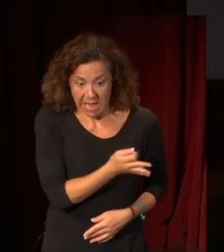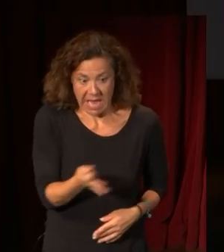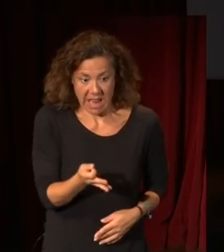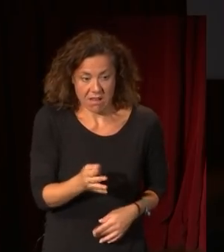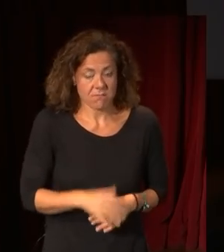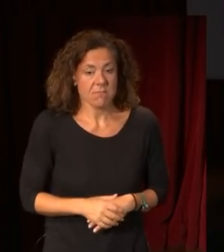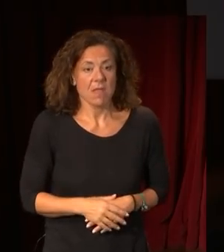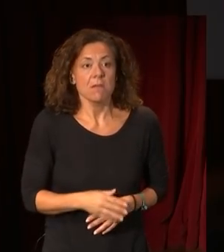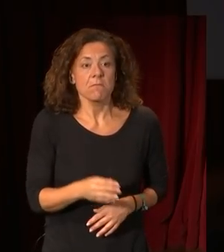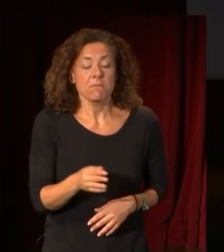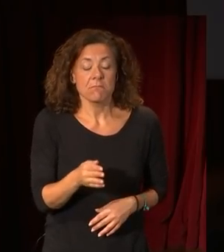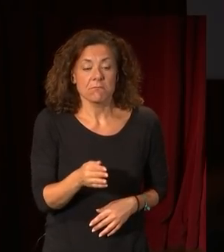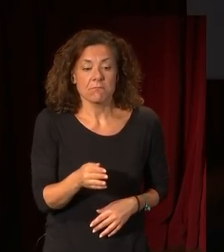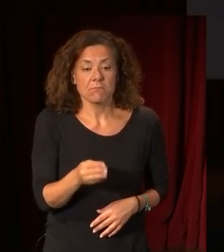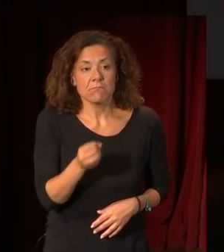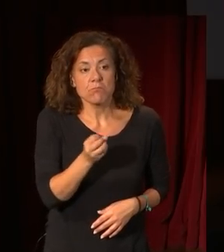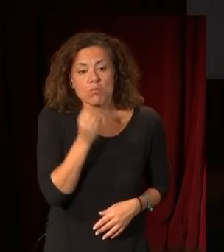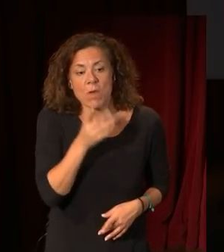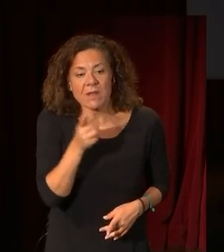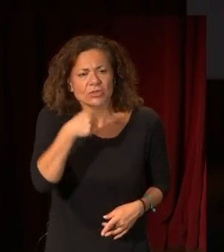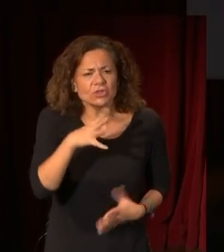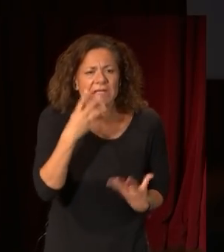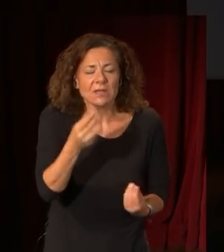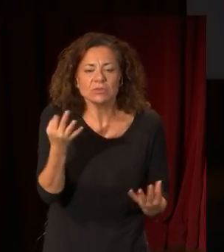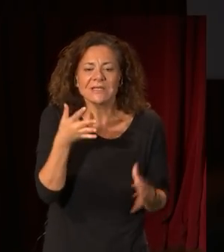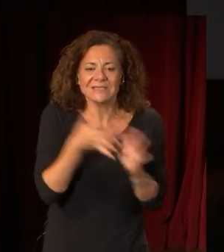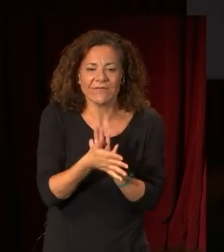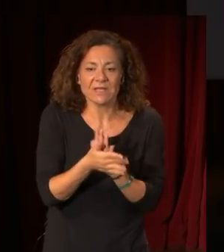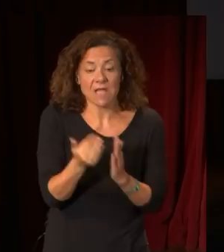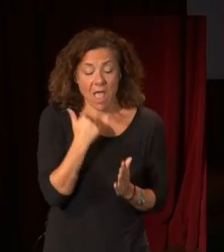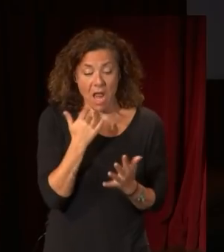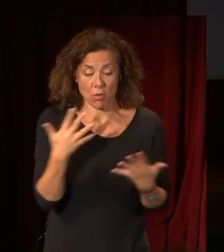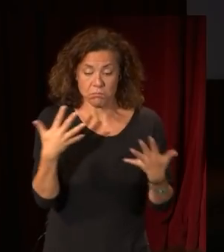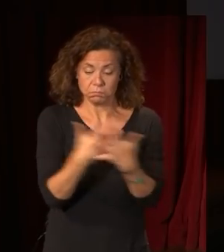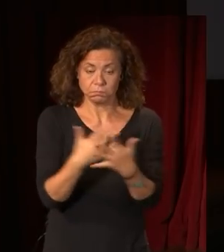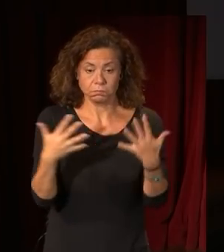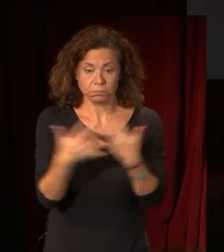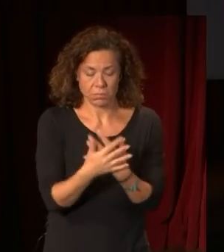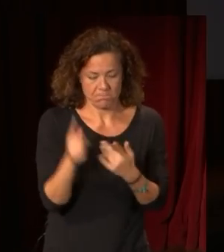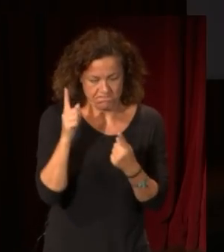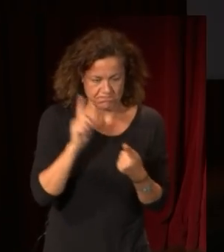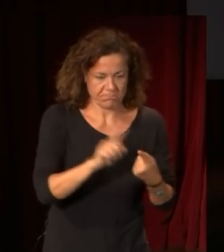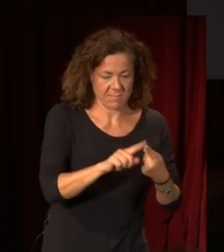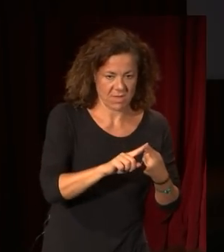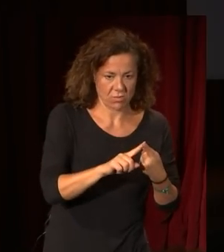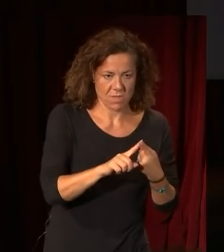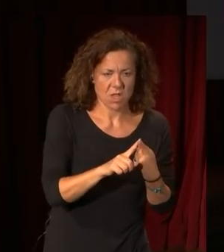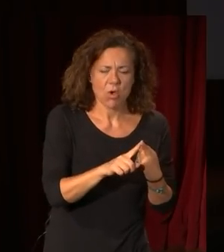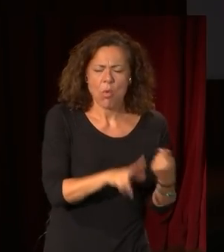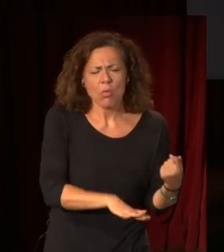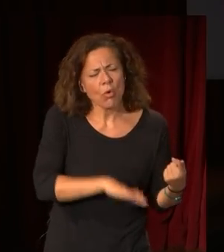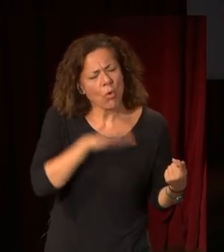lo genial o lo genial lo entendemos como una conjunción entre por un lado un dominio